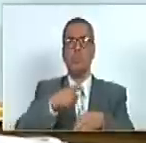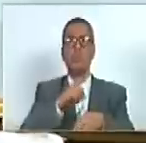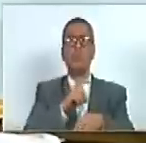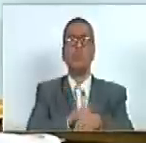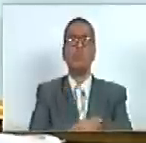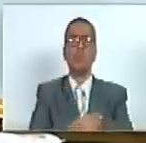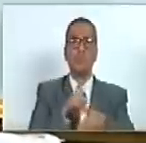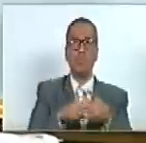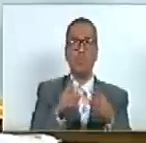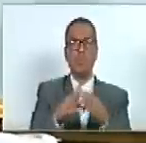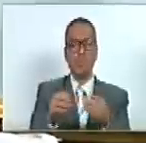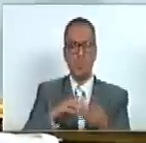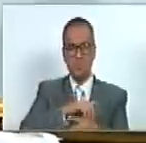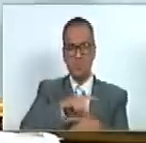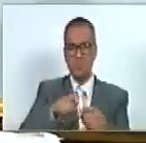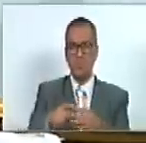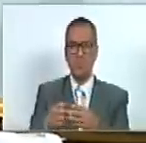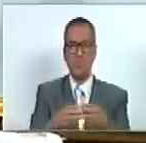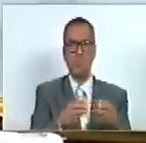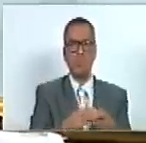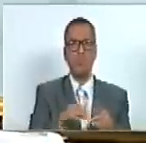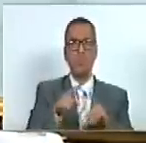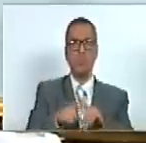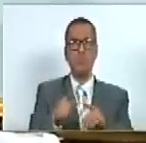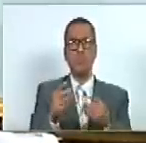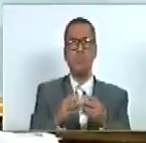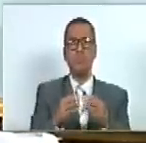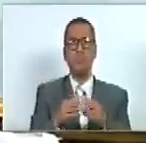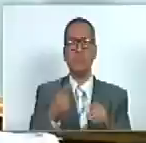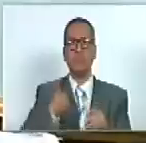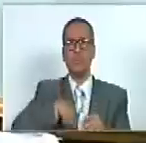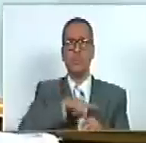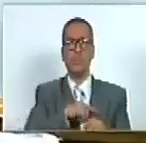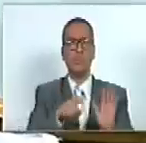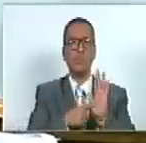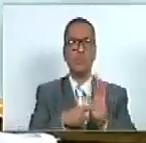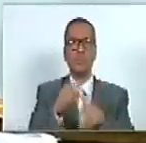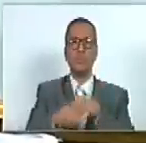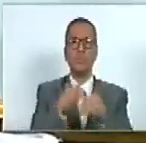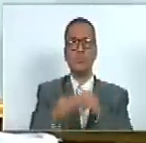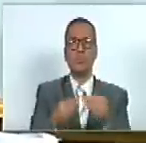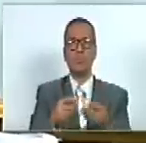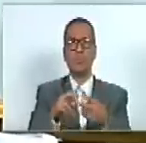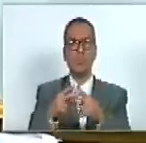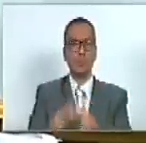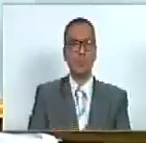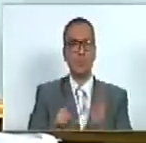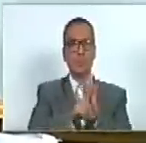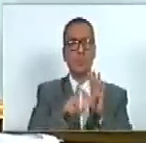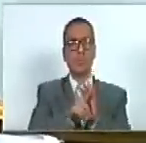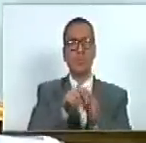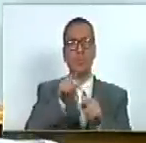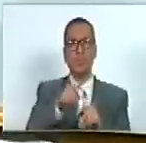camarilla alrededor de esta gente. Por eso estamos proponiendo un instrumento legal